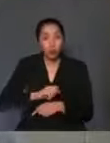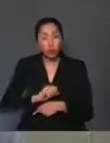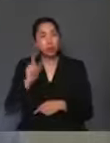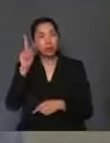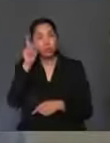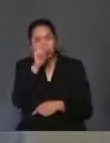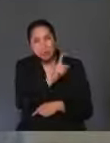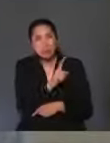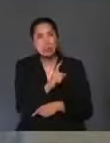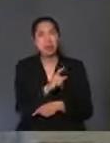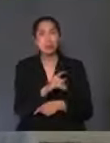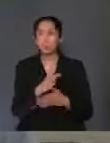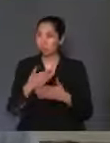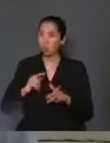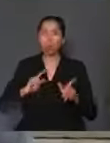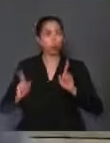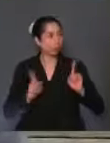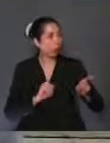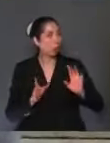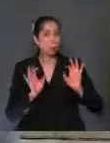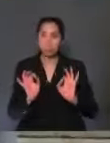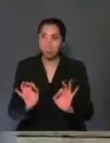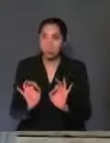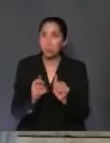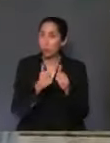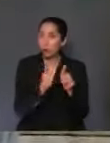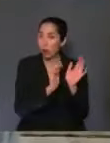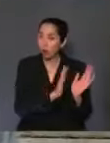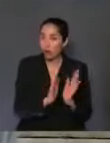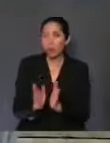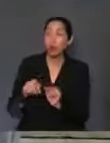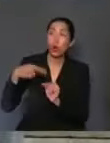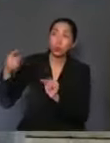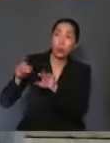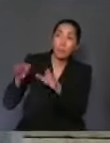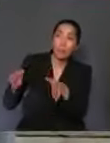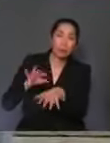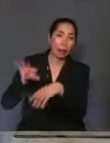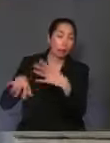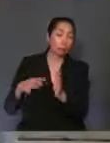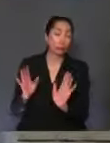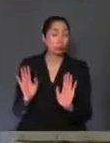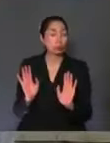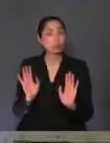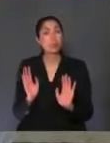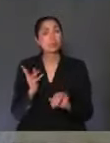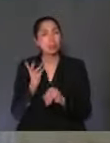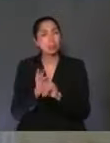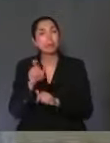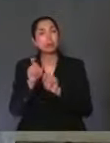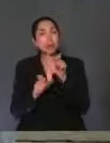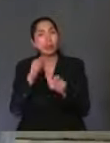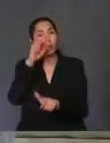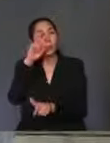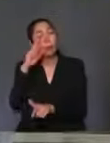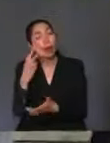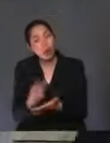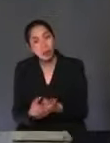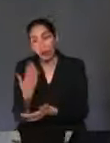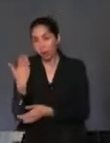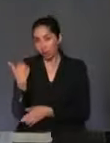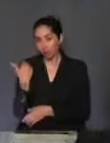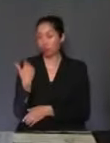muy coordinados. Me imagino las otras mesas que no estaban coordinados, la verdad que tuvimos también gente que se desmayó, gente que estuvo ahí bien